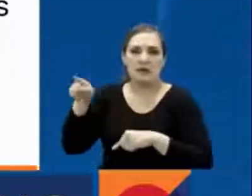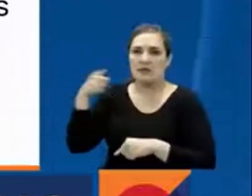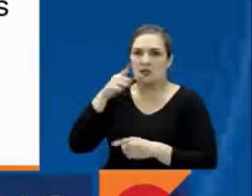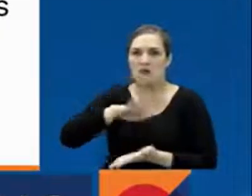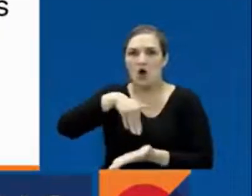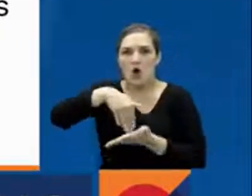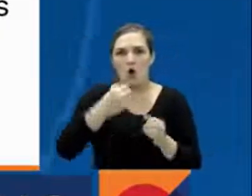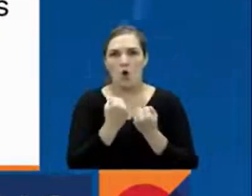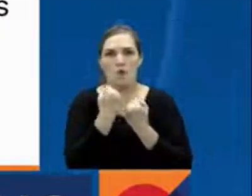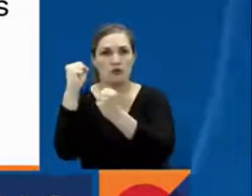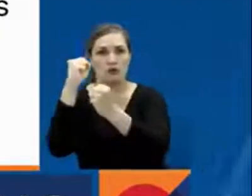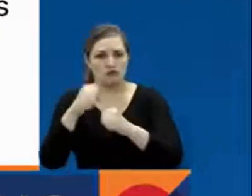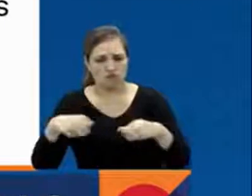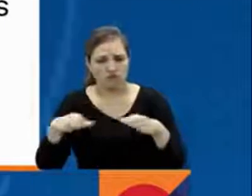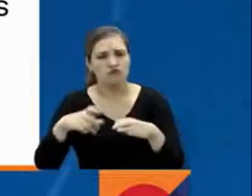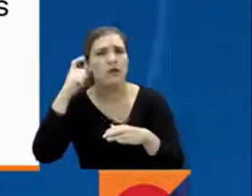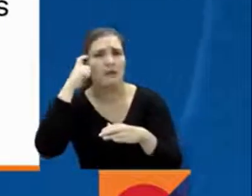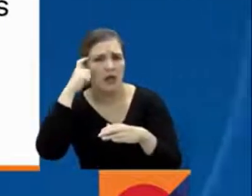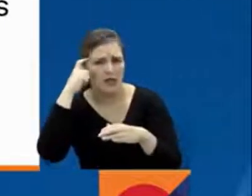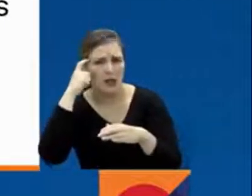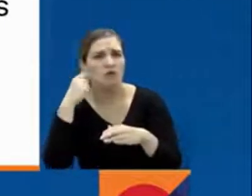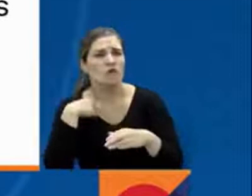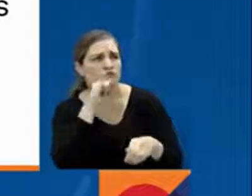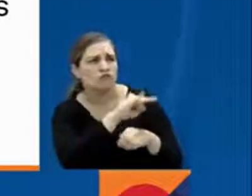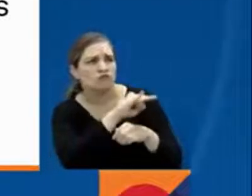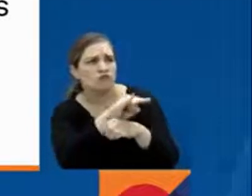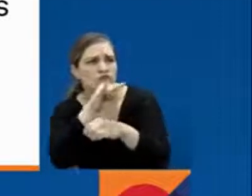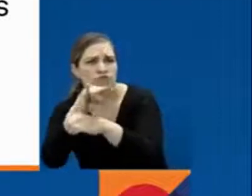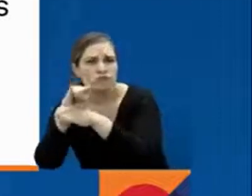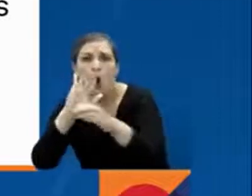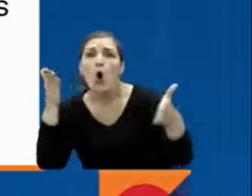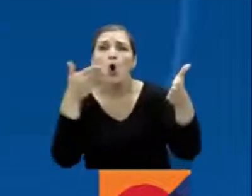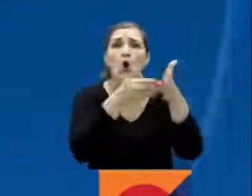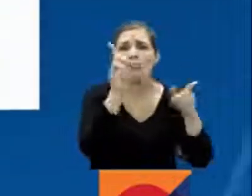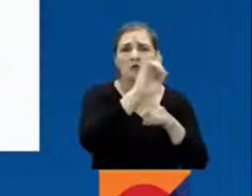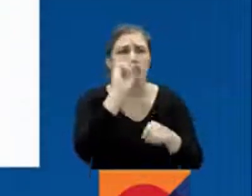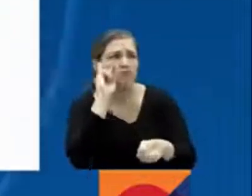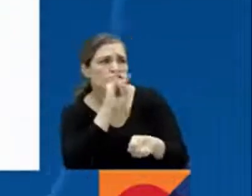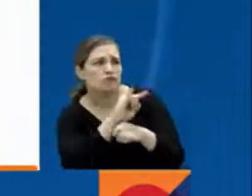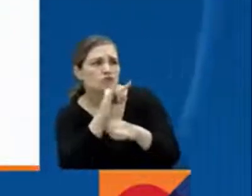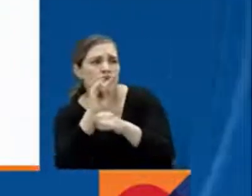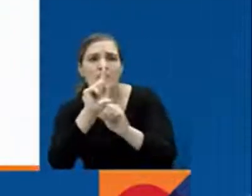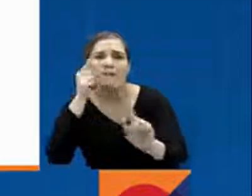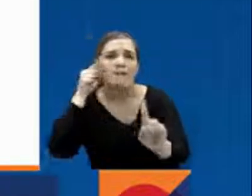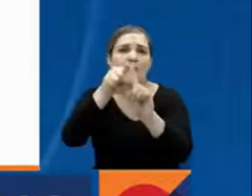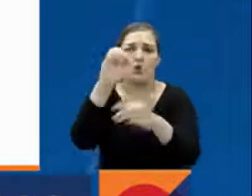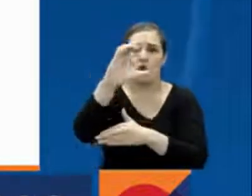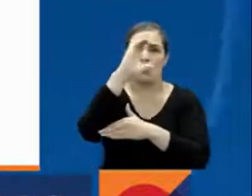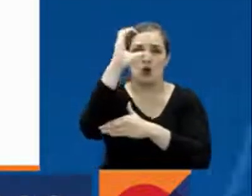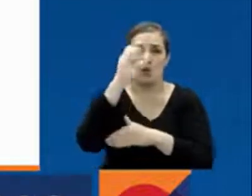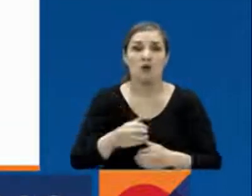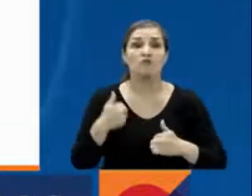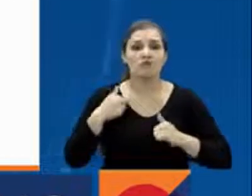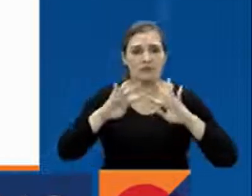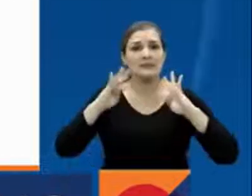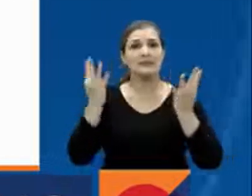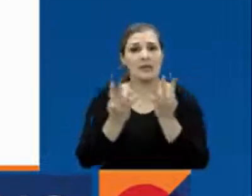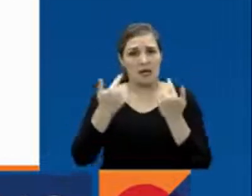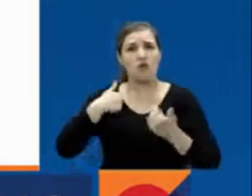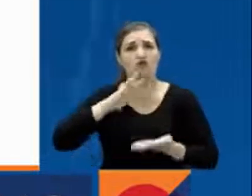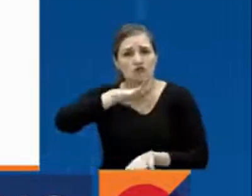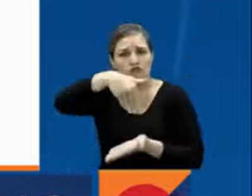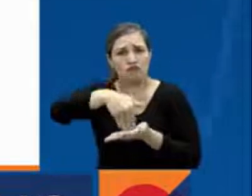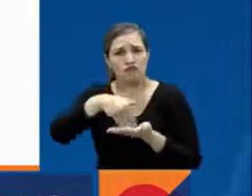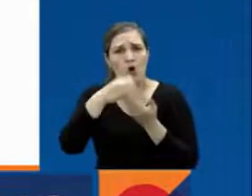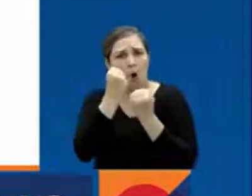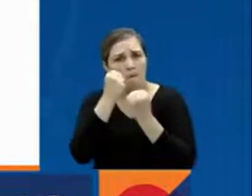oposición inteligente, con base en los hechos y siempre teniendo en mente primero a Colombia. Desde el Senado, como es mi deber, ejerceré oposición de